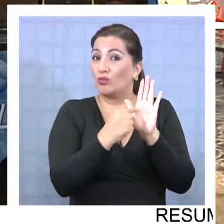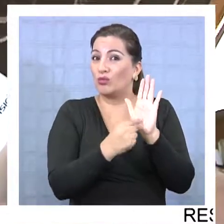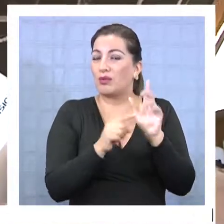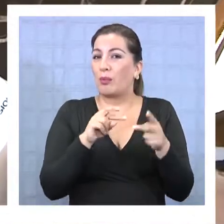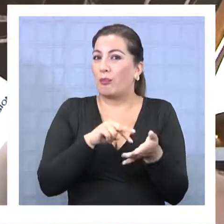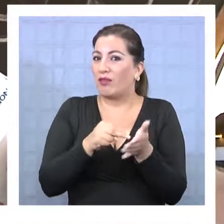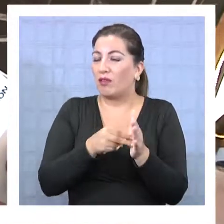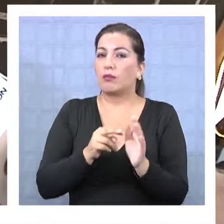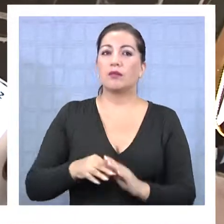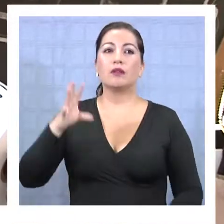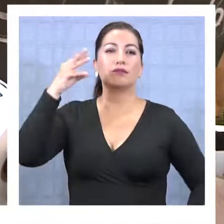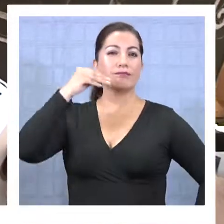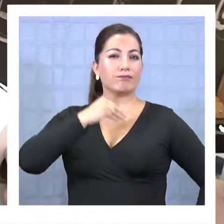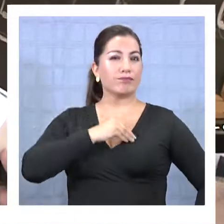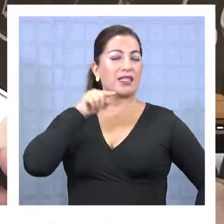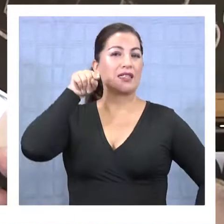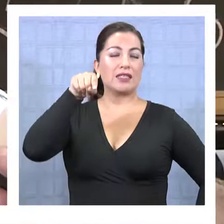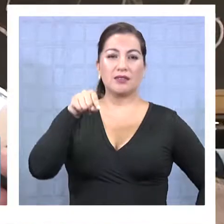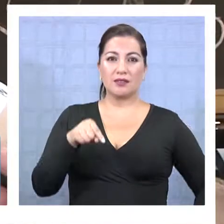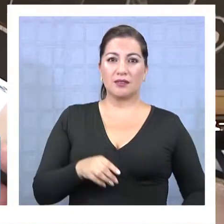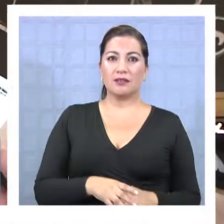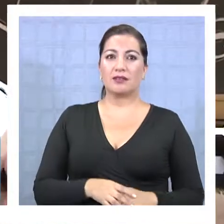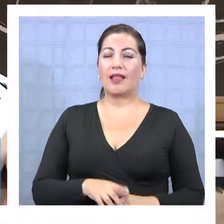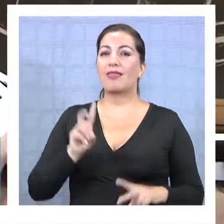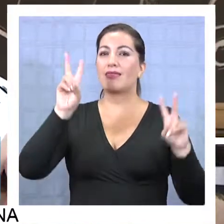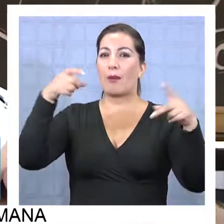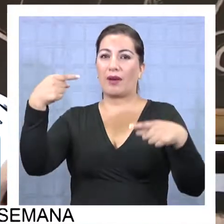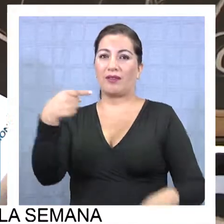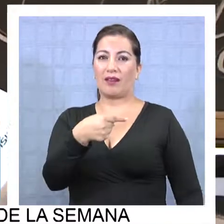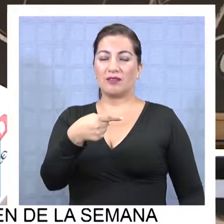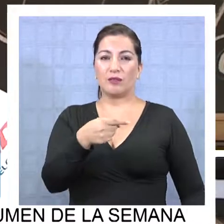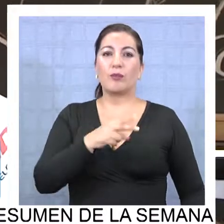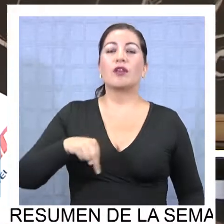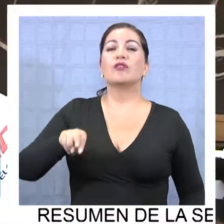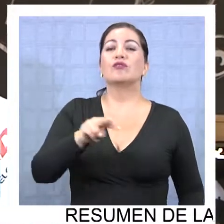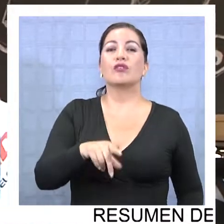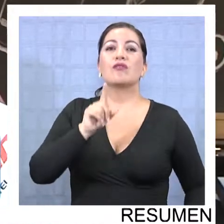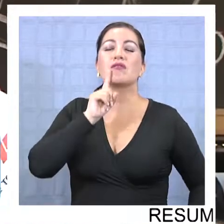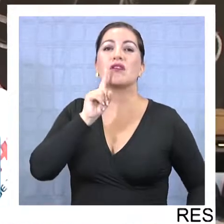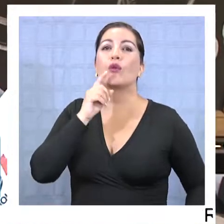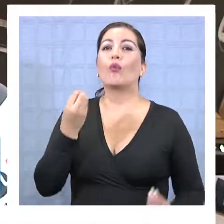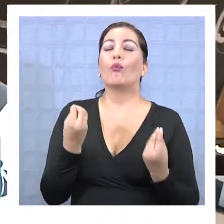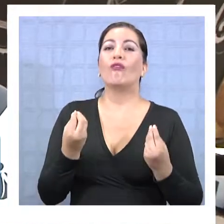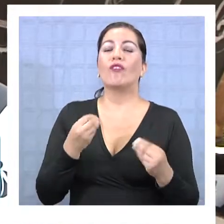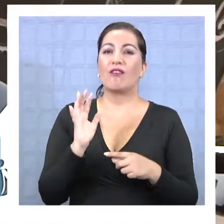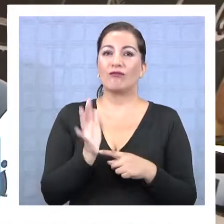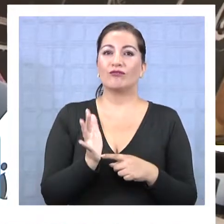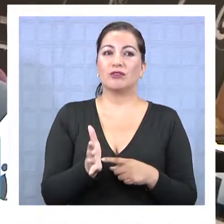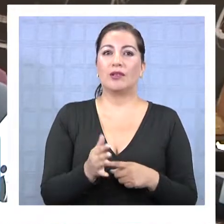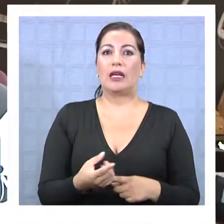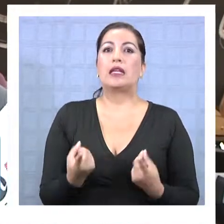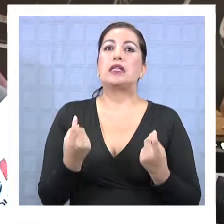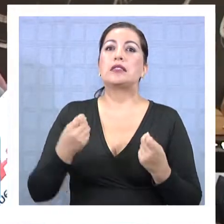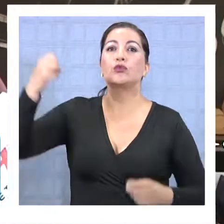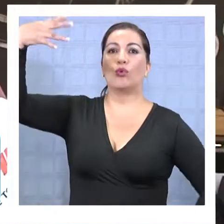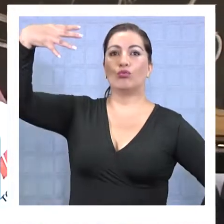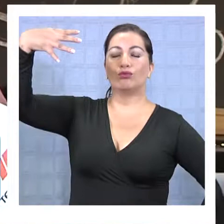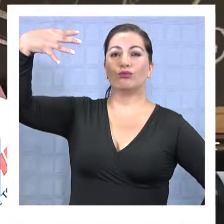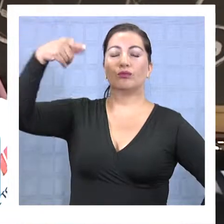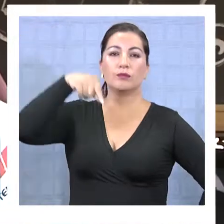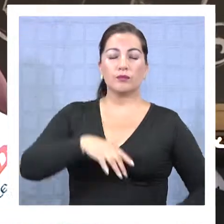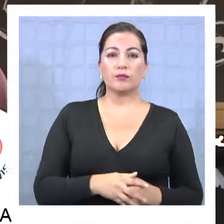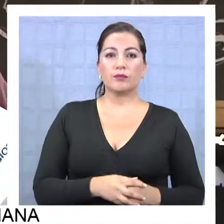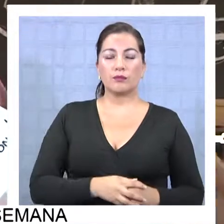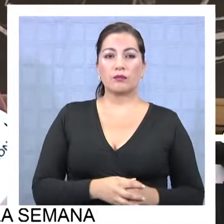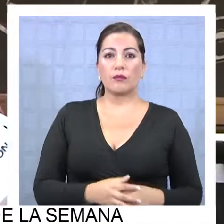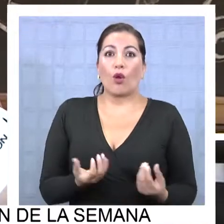resolver. Lamentablemente ese ha sido como el punto negativo para poder nosotros tener un buen funcionamiento necesitamos de electricidad. Ahora,